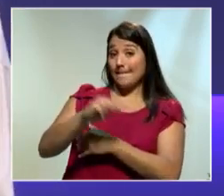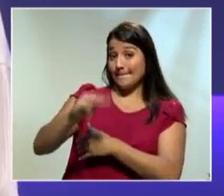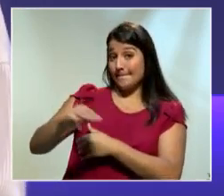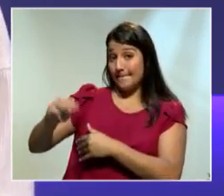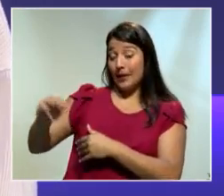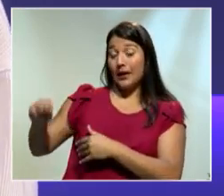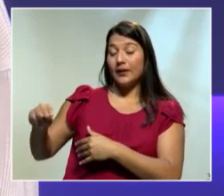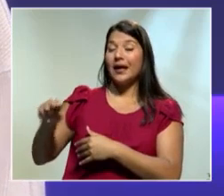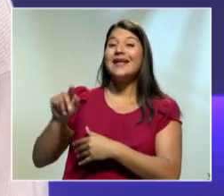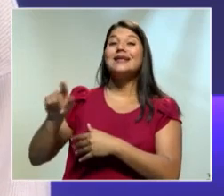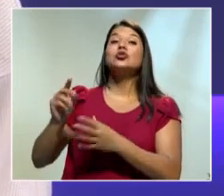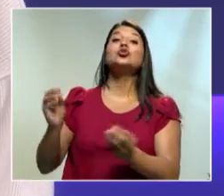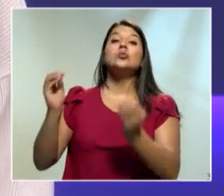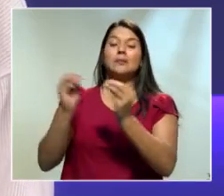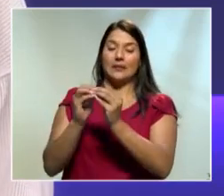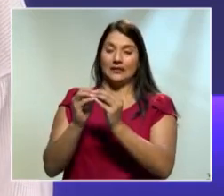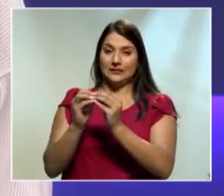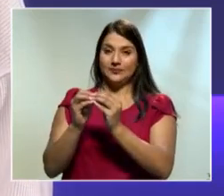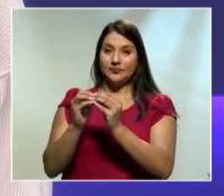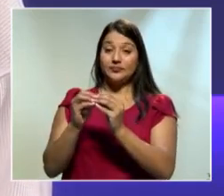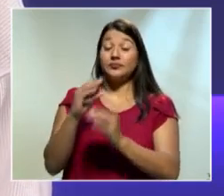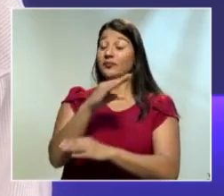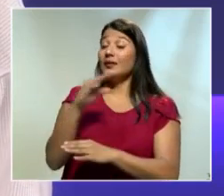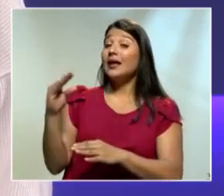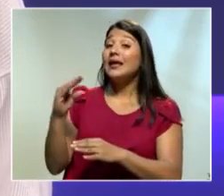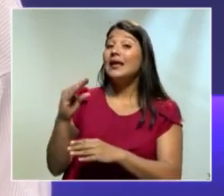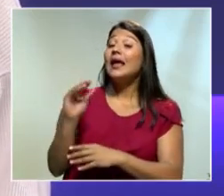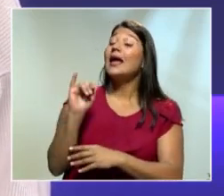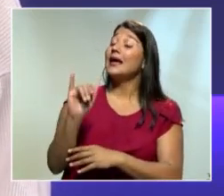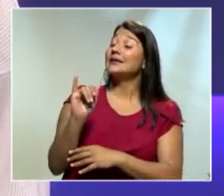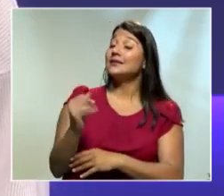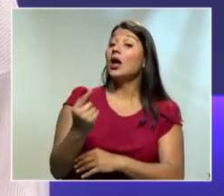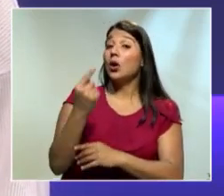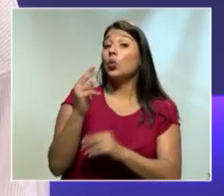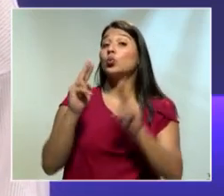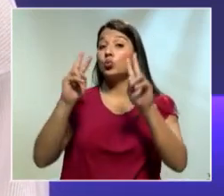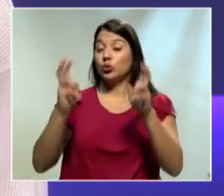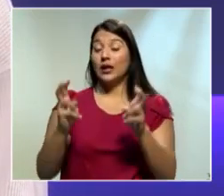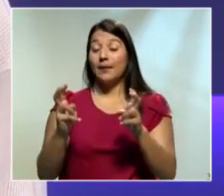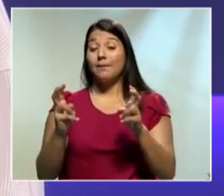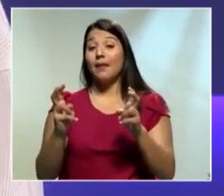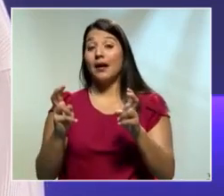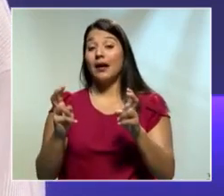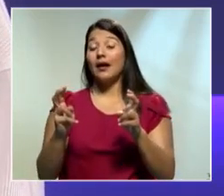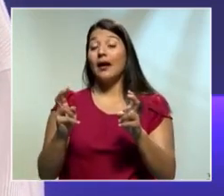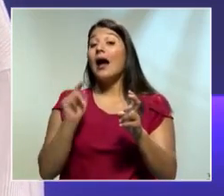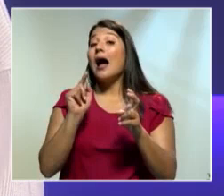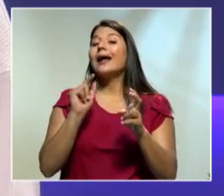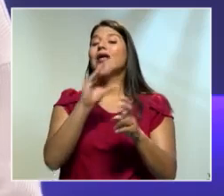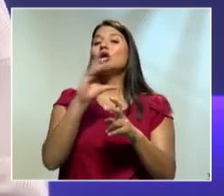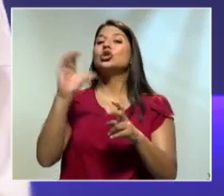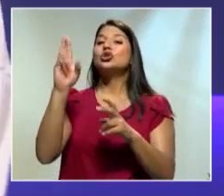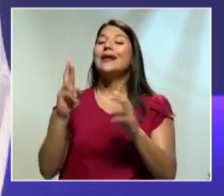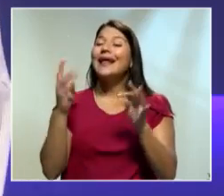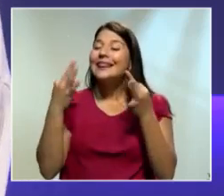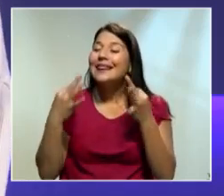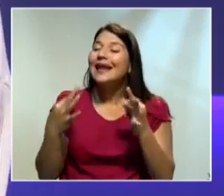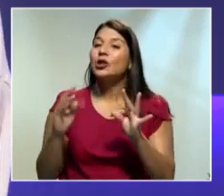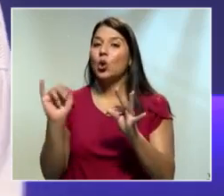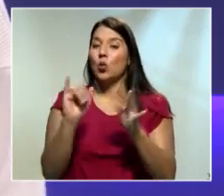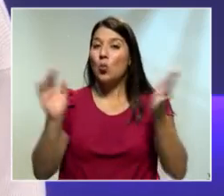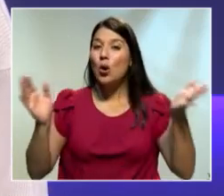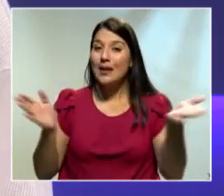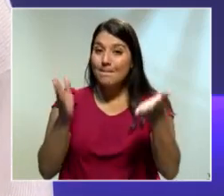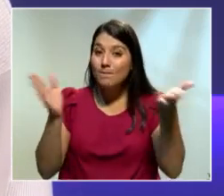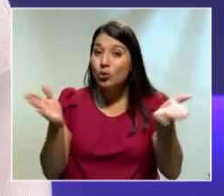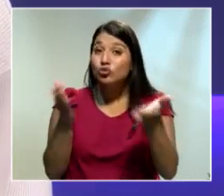en este momento hablando sobre cambio climático. Y de hecho, este fue también uno de los temas en los que Costa Rica trató como de impulsar bastante dentro de